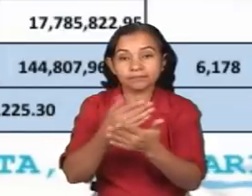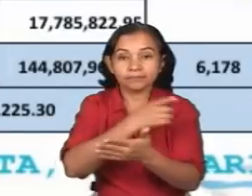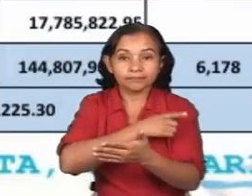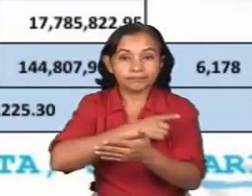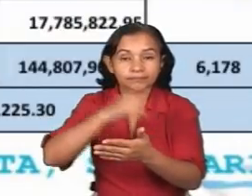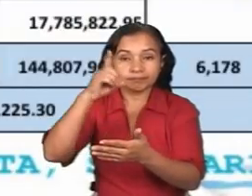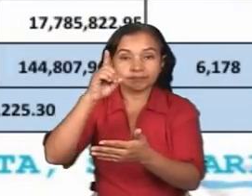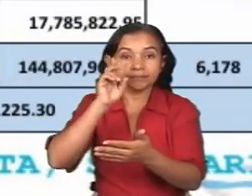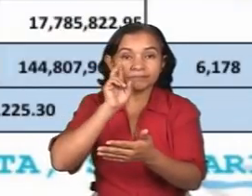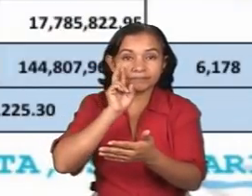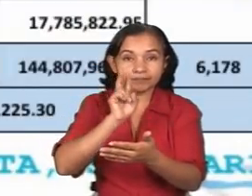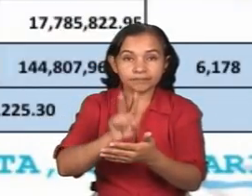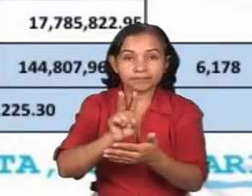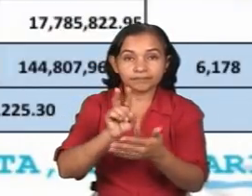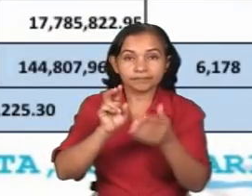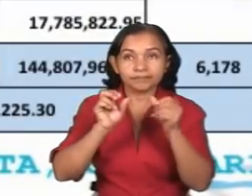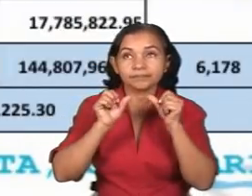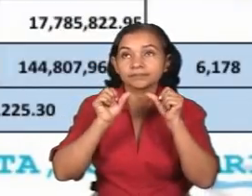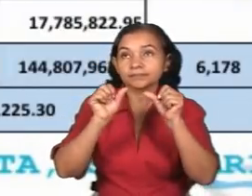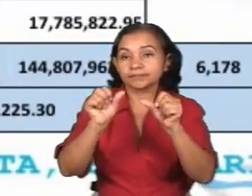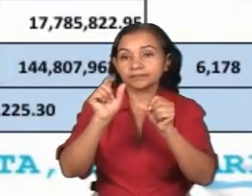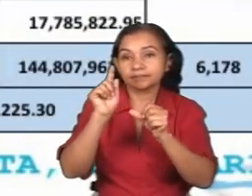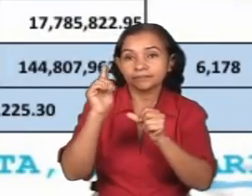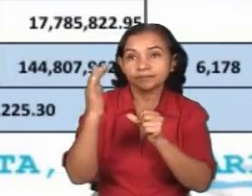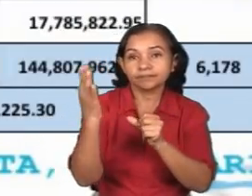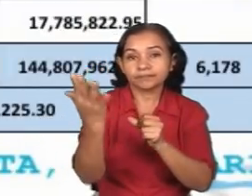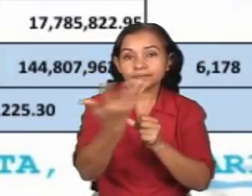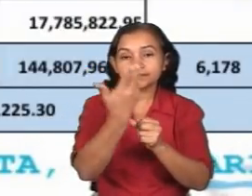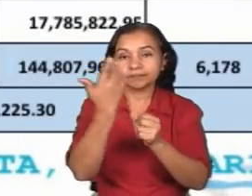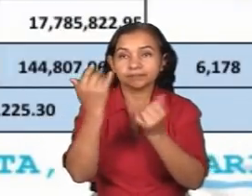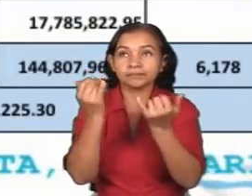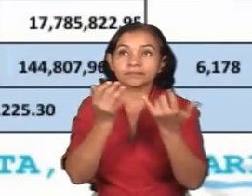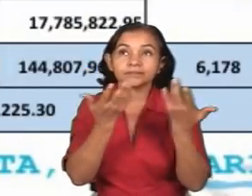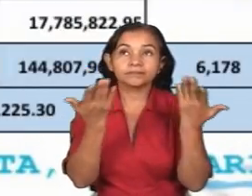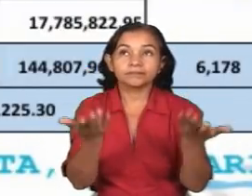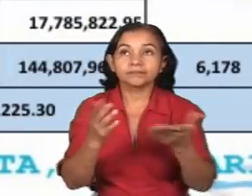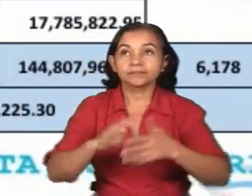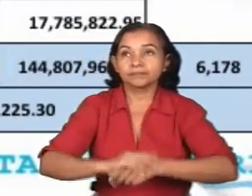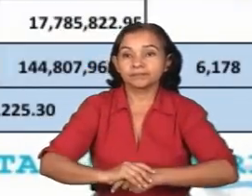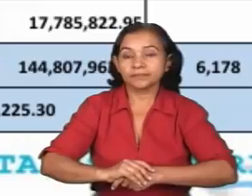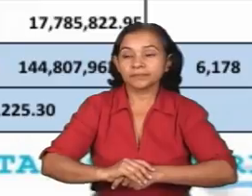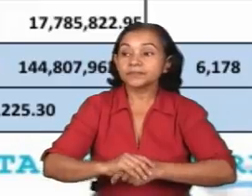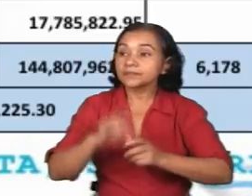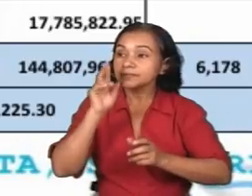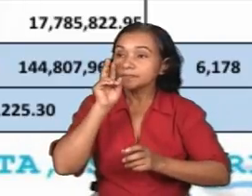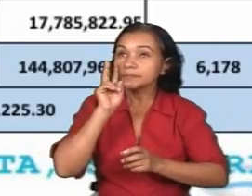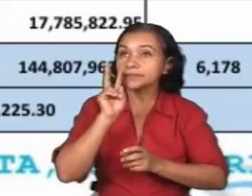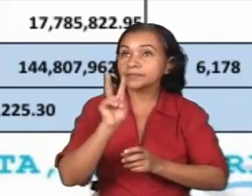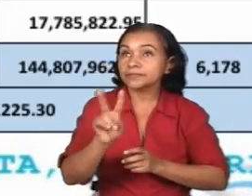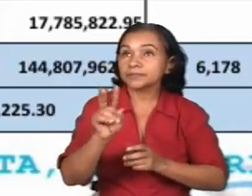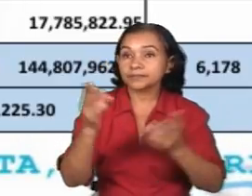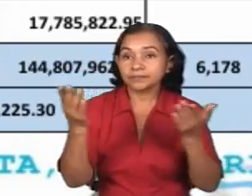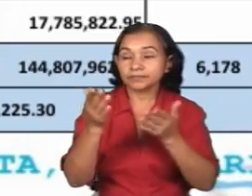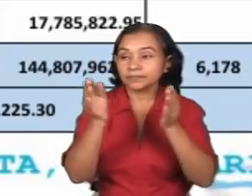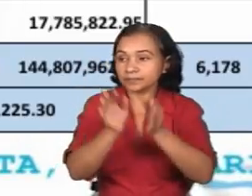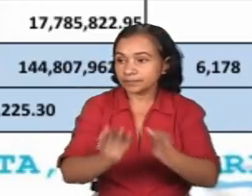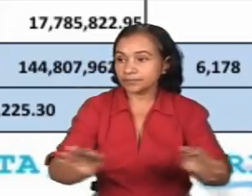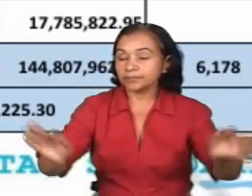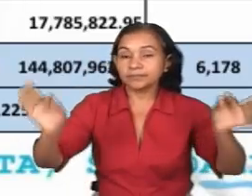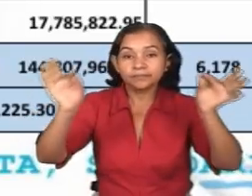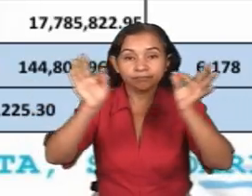Sí. Y ha sido una constante en todas las instituciones. Okay, ya lo tiene en contra. Ok. Entonces, es que eso es lo importante,